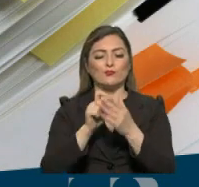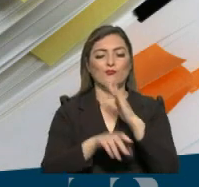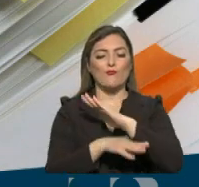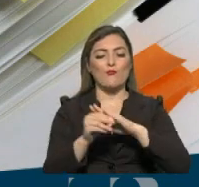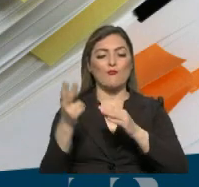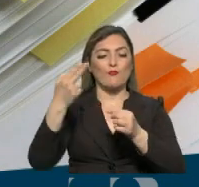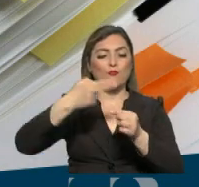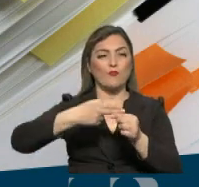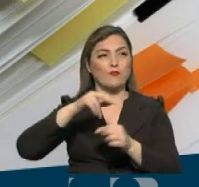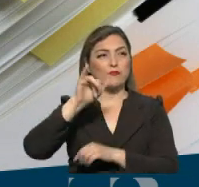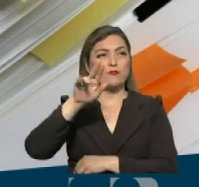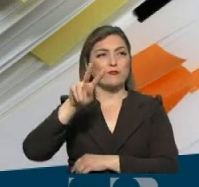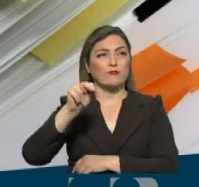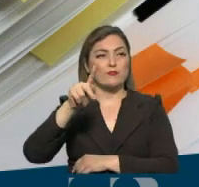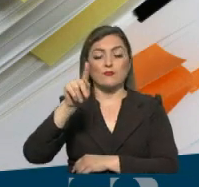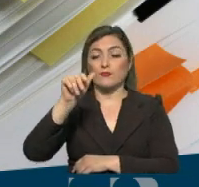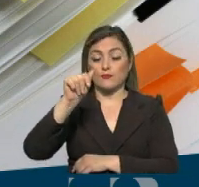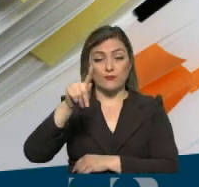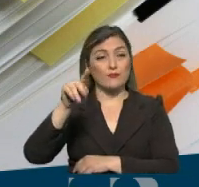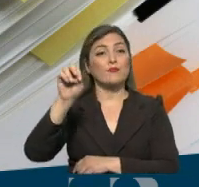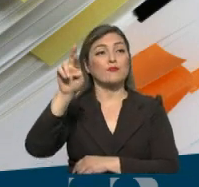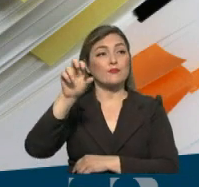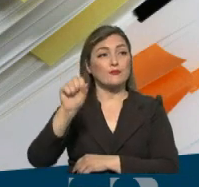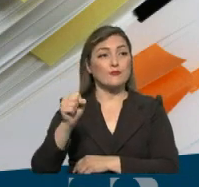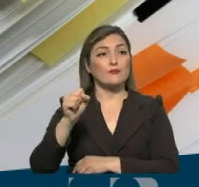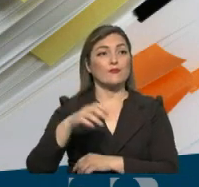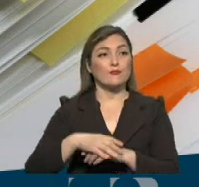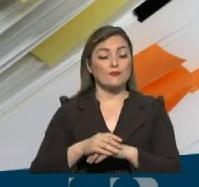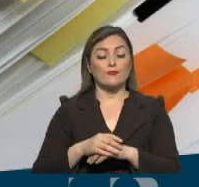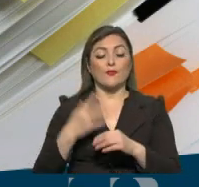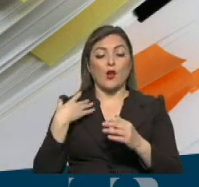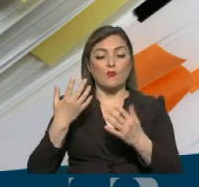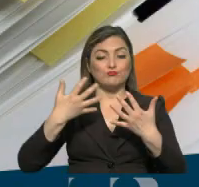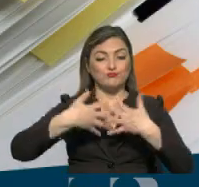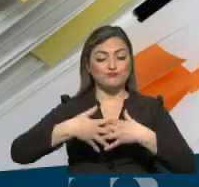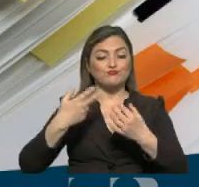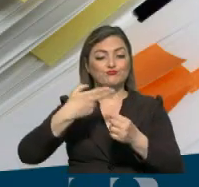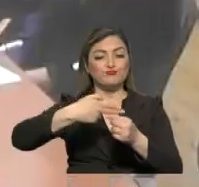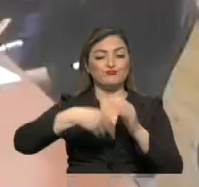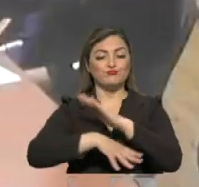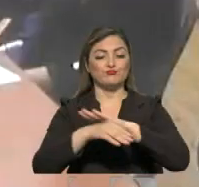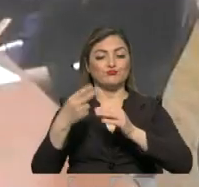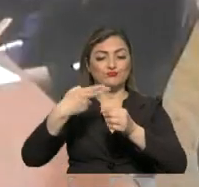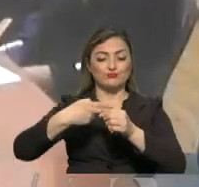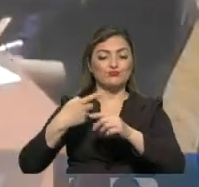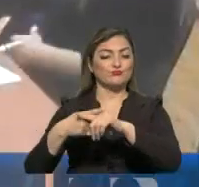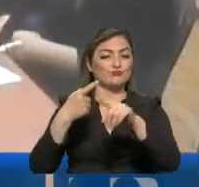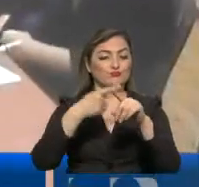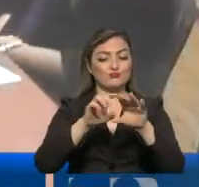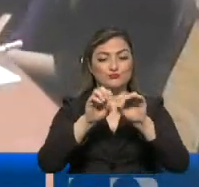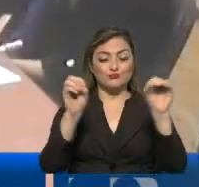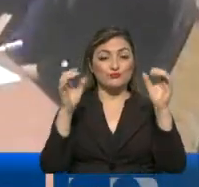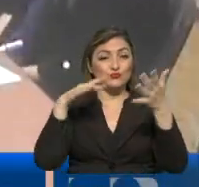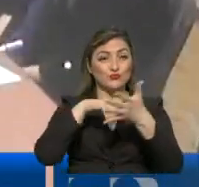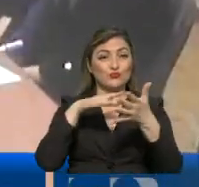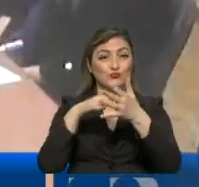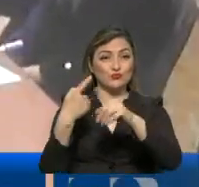INA Papers, Petrochina, Refinería del Pacífico, becas estudiantiles, entre otros. Una aproximación a un